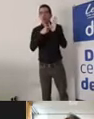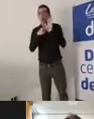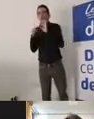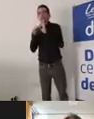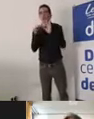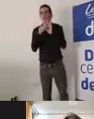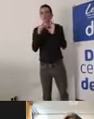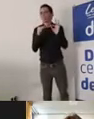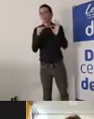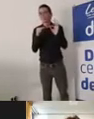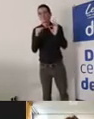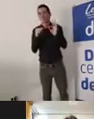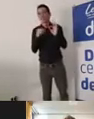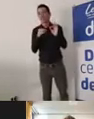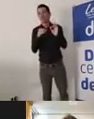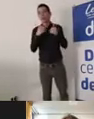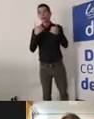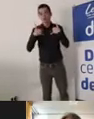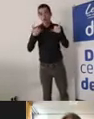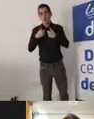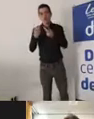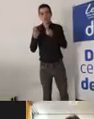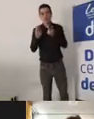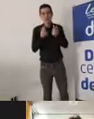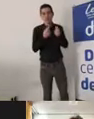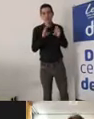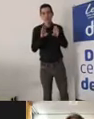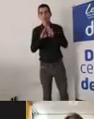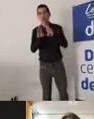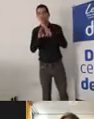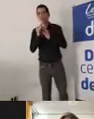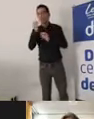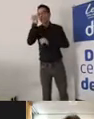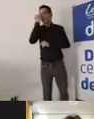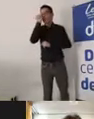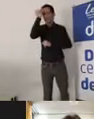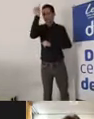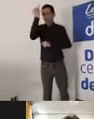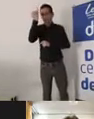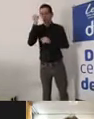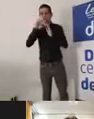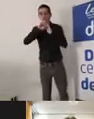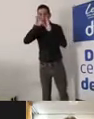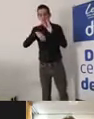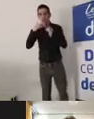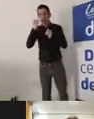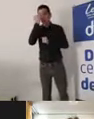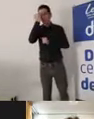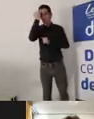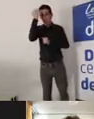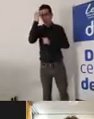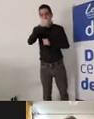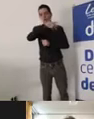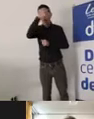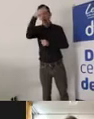Los jóvenes se movilizan a través de causas. La causa feminista, la causa LGBTI, la causa